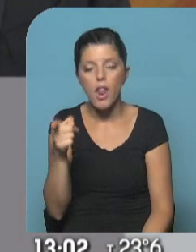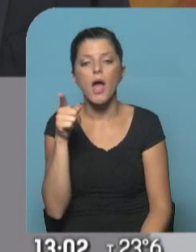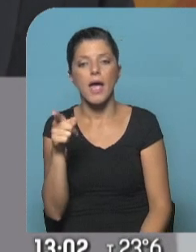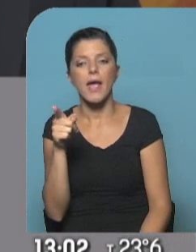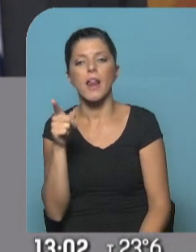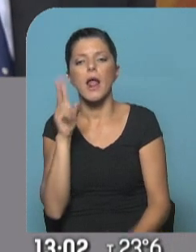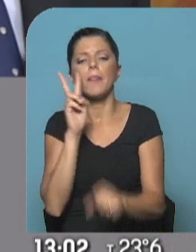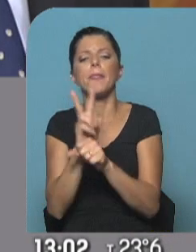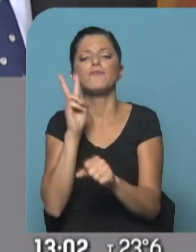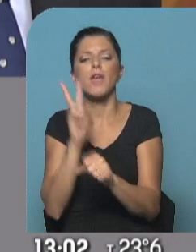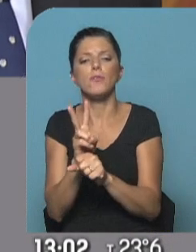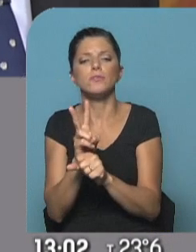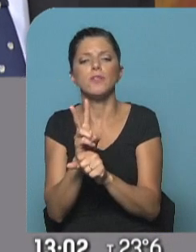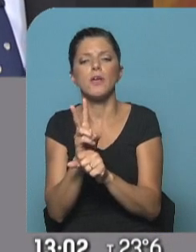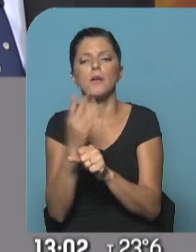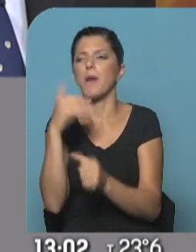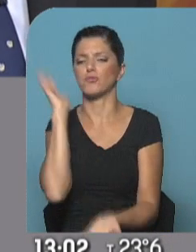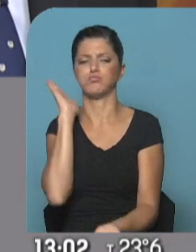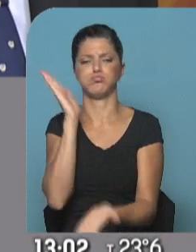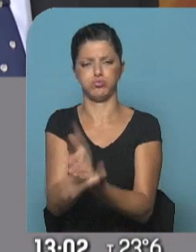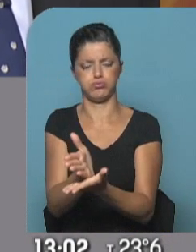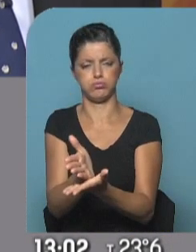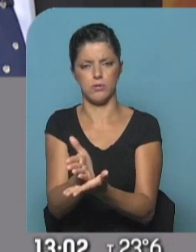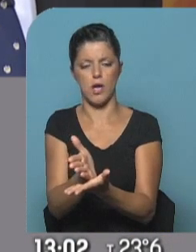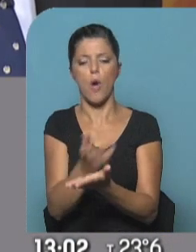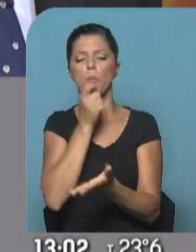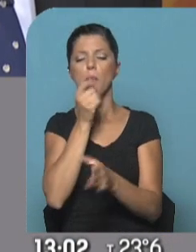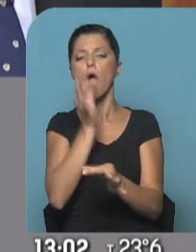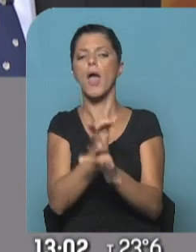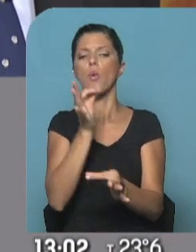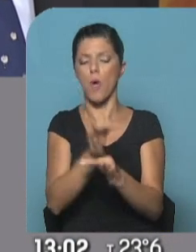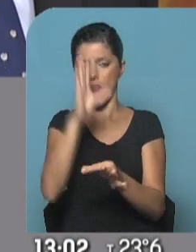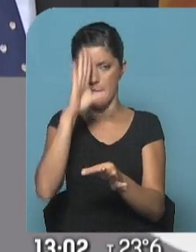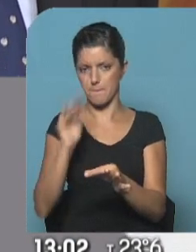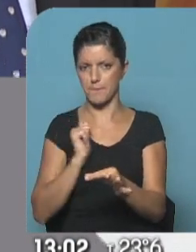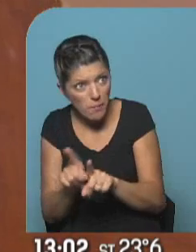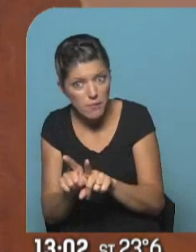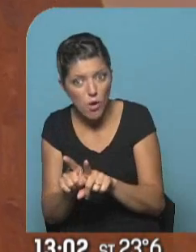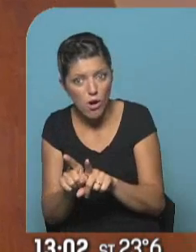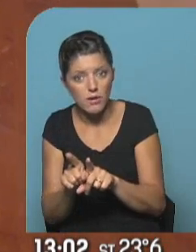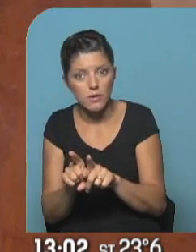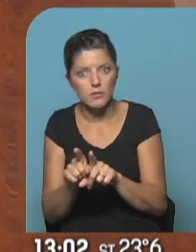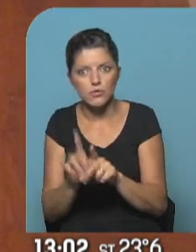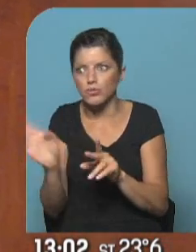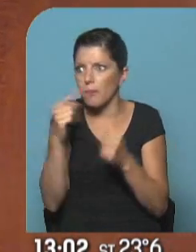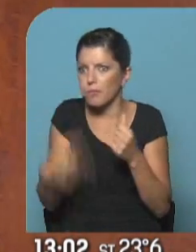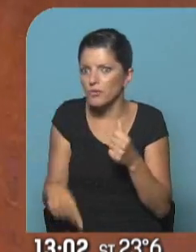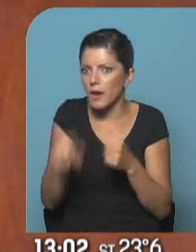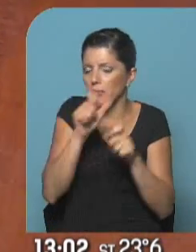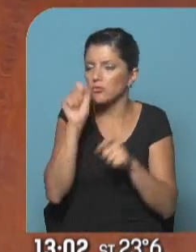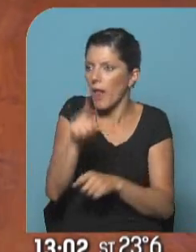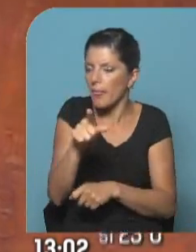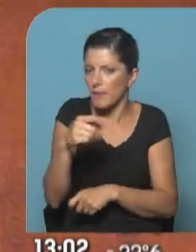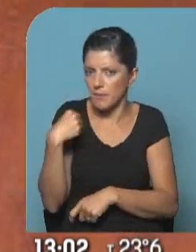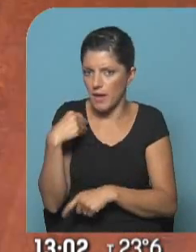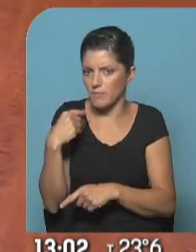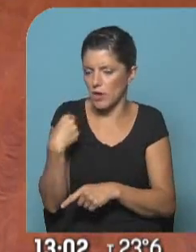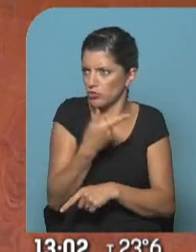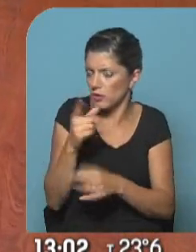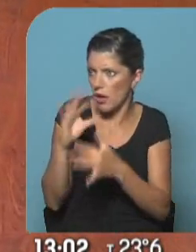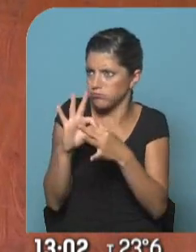no es, ¿no? O sea, el brasileño es más bien una cabeza abierta, ese es nuestro imaginario, ¿no? Del brasileño cuando uno está afuera.